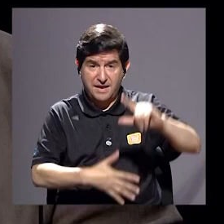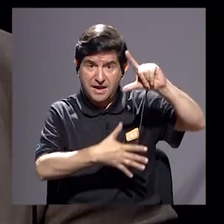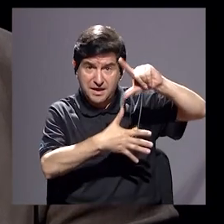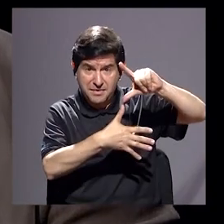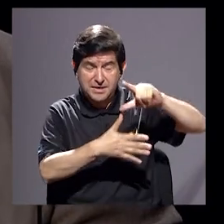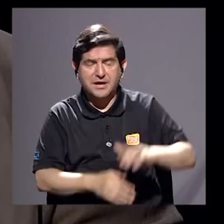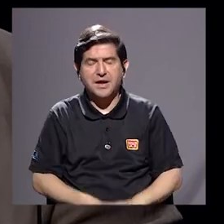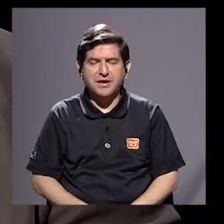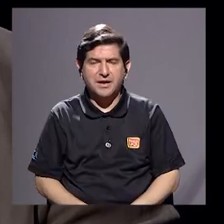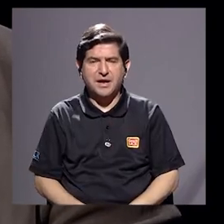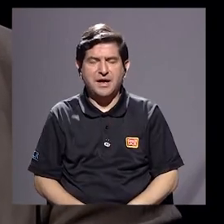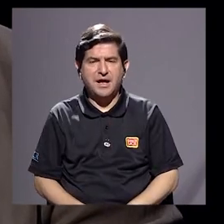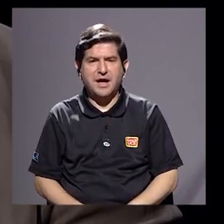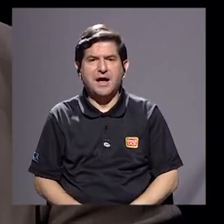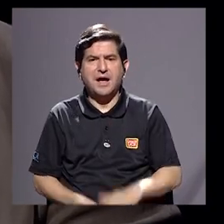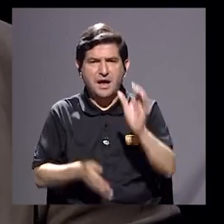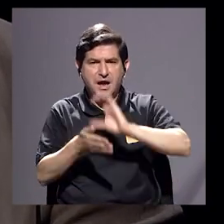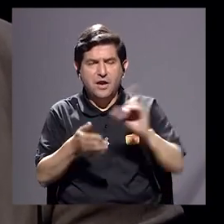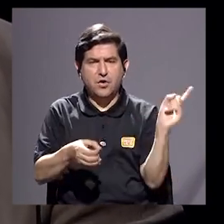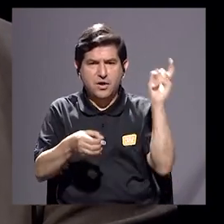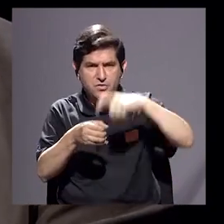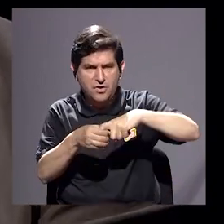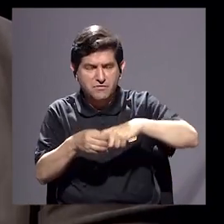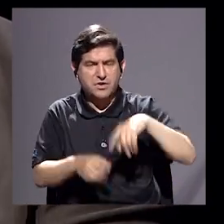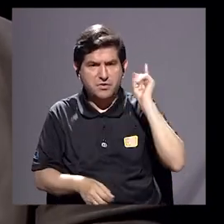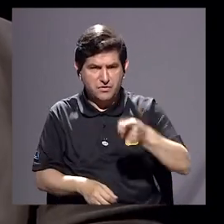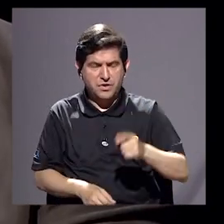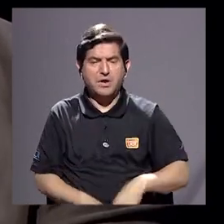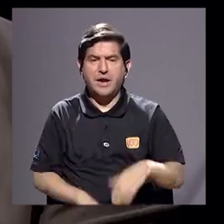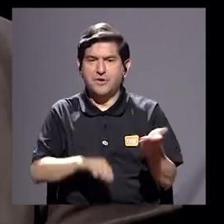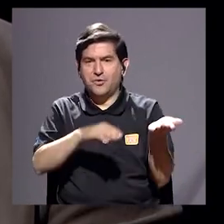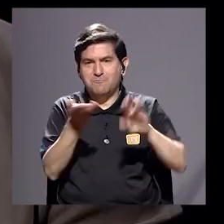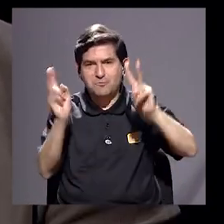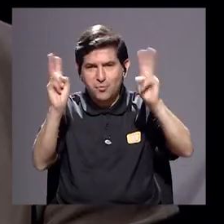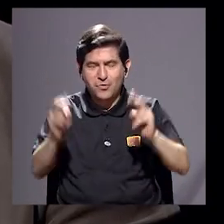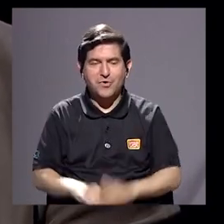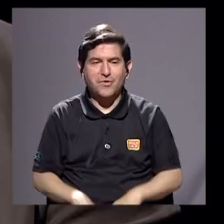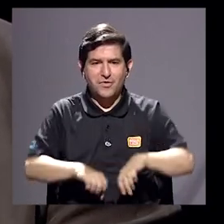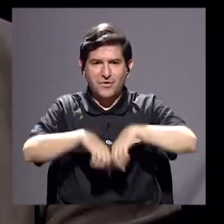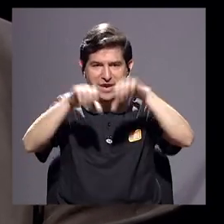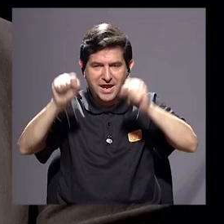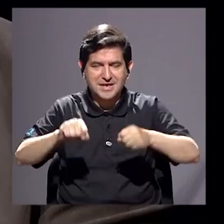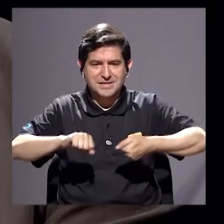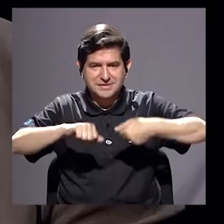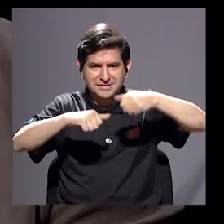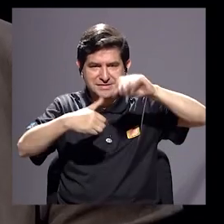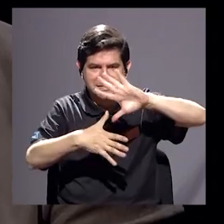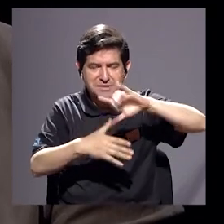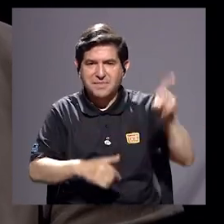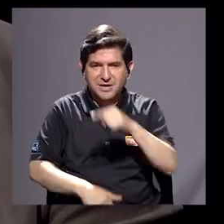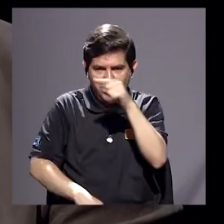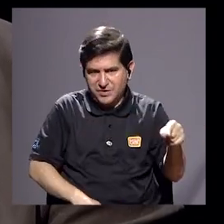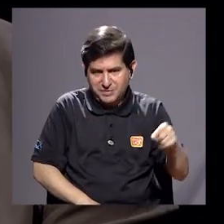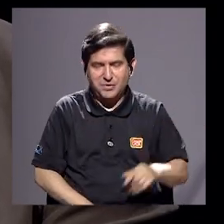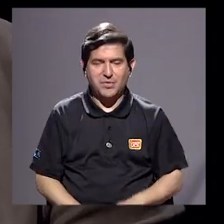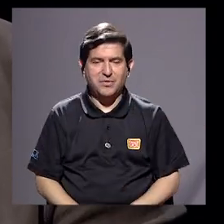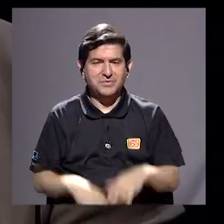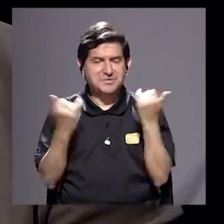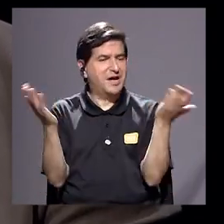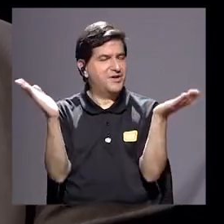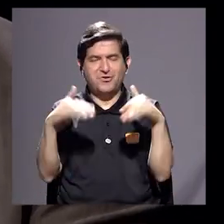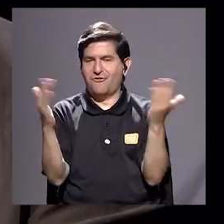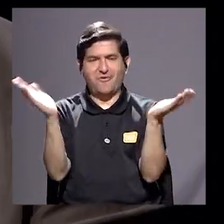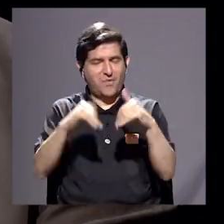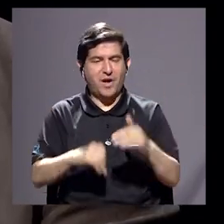américa latina la colegiatura obligatoria prácticamente ya murió porque el sistema interamericano cubrió todo esto entonces la colegiatura obligatoria no